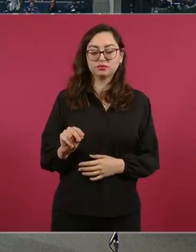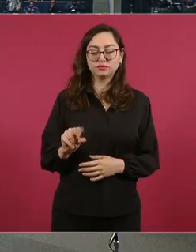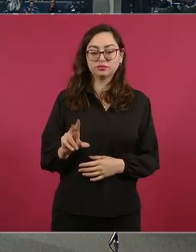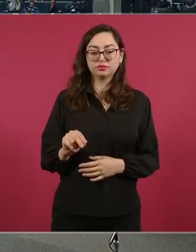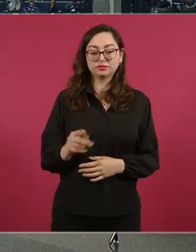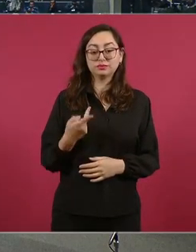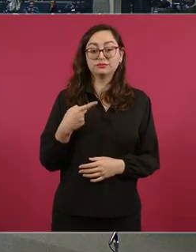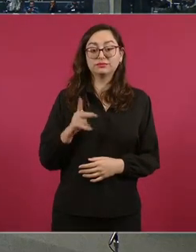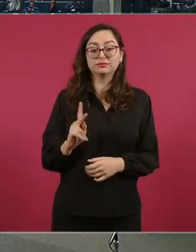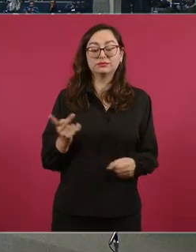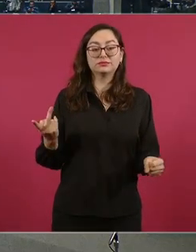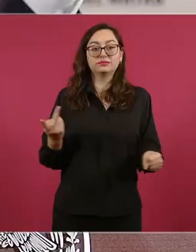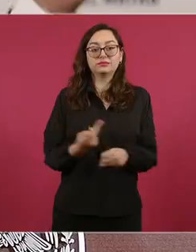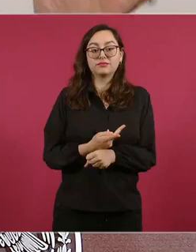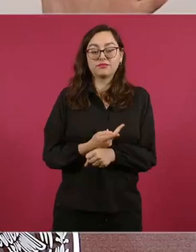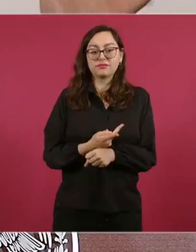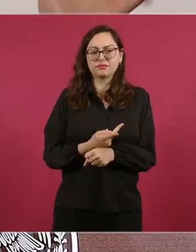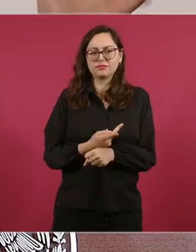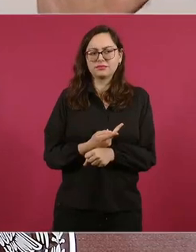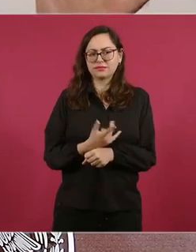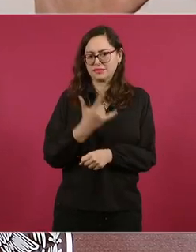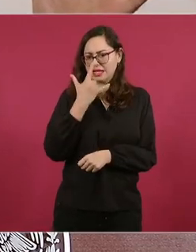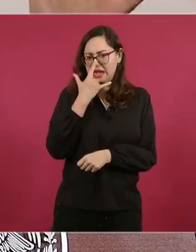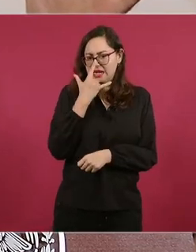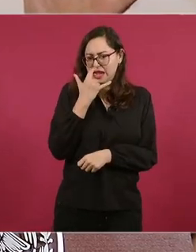se da al mismo tiempo.